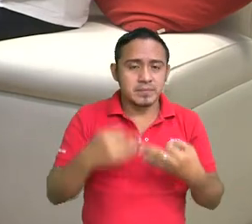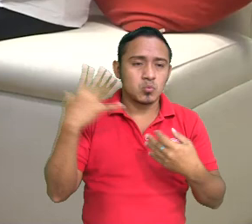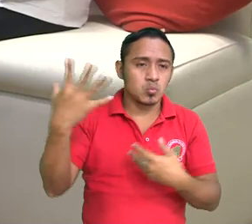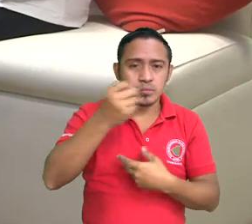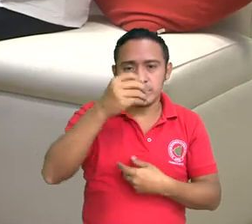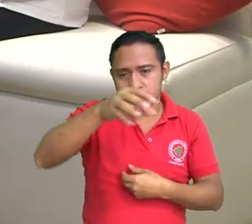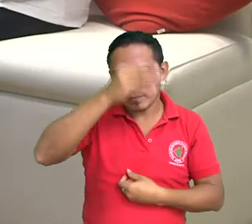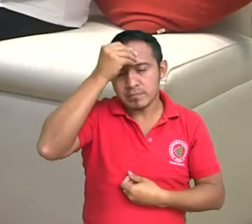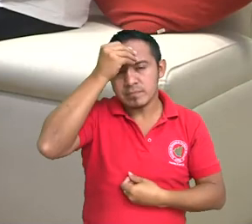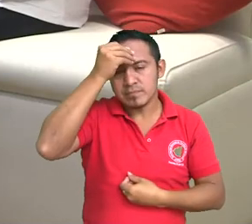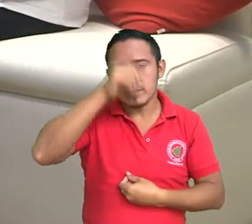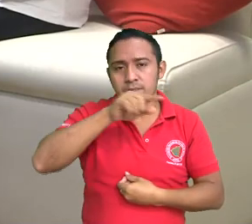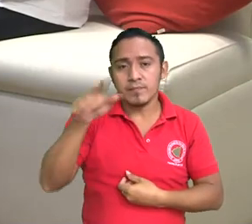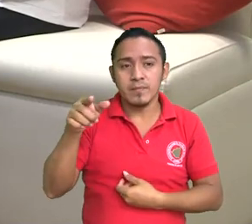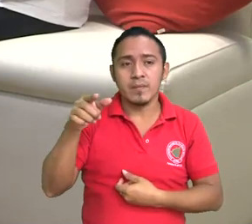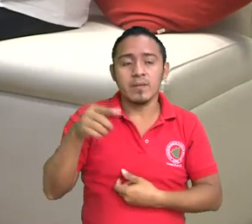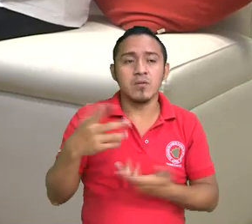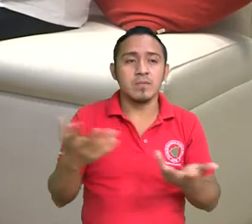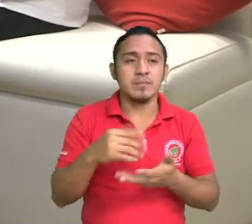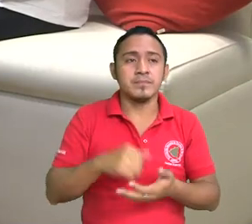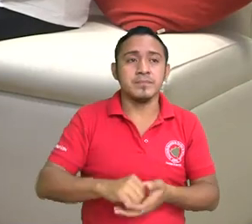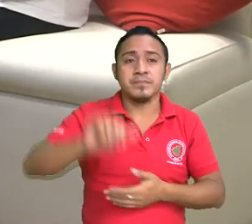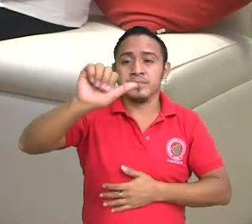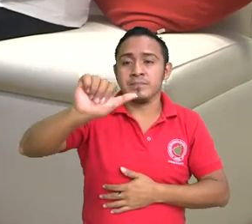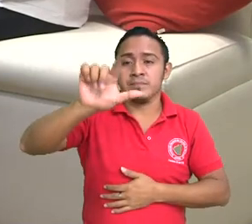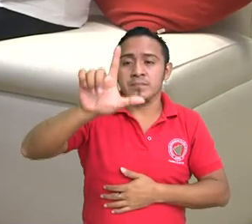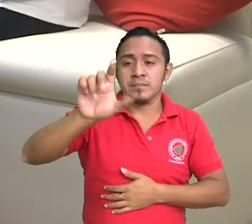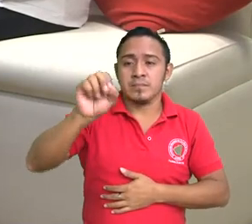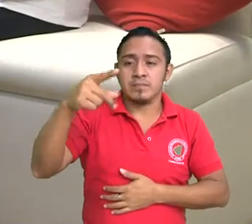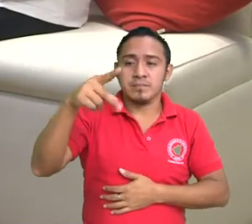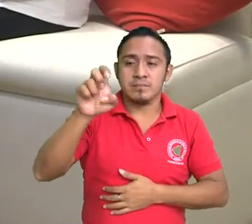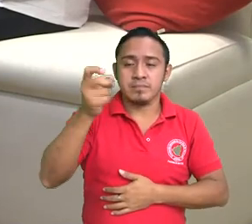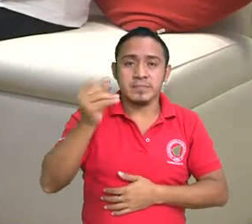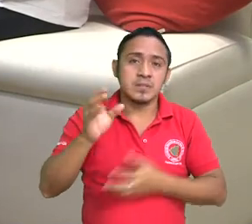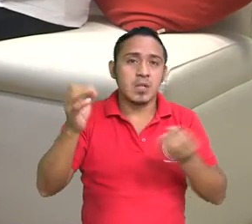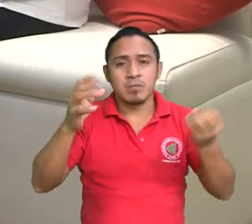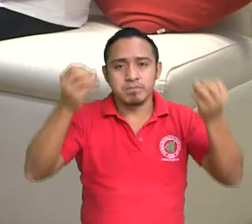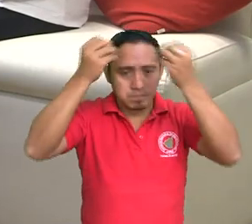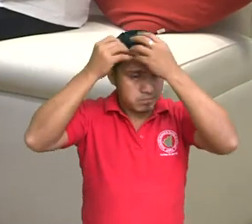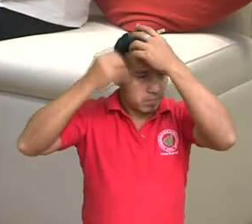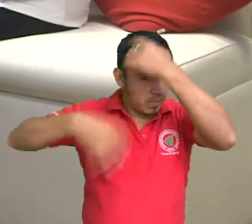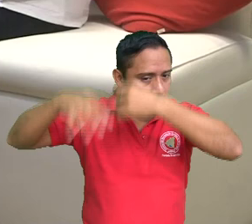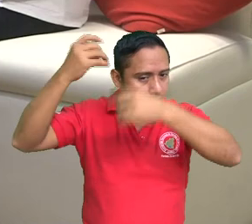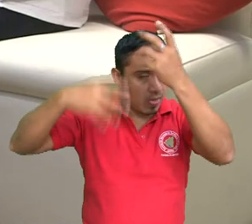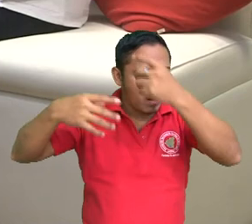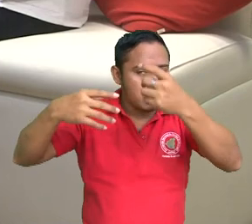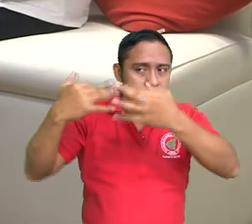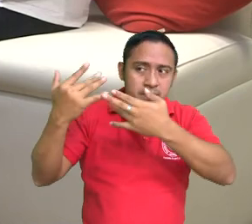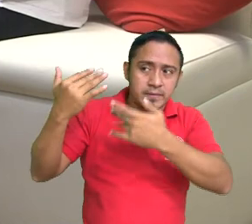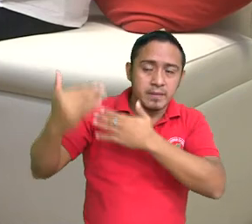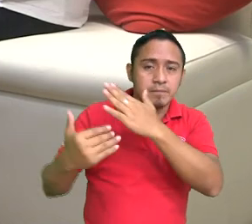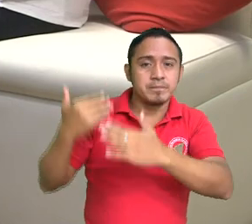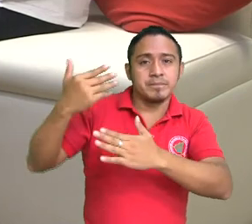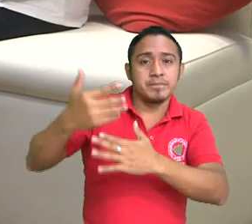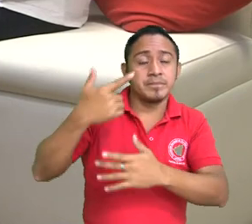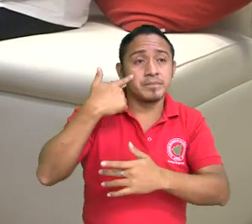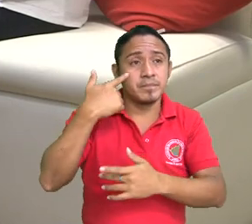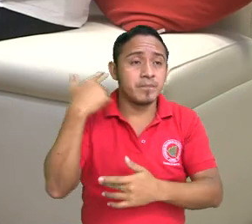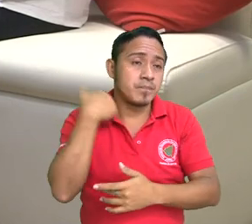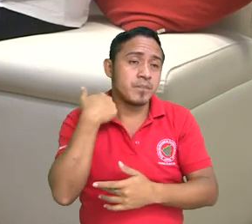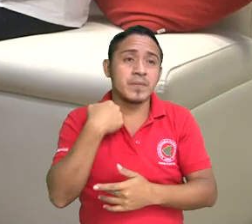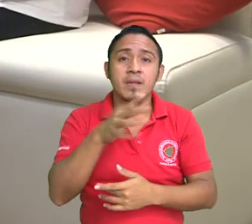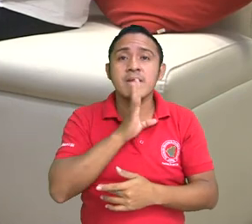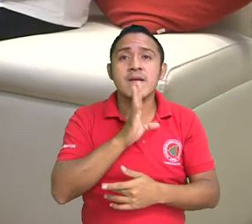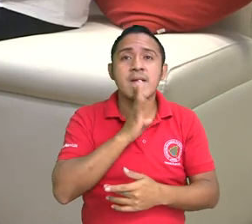su conocimiento acerca de la alopecia o caída del cabello. Le esperamos en otra oportunidad siempre para conversar